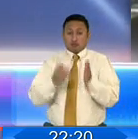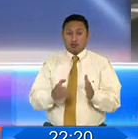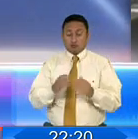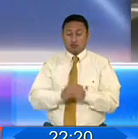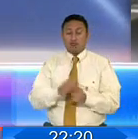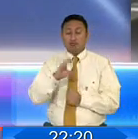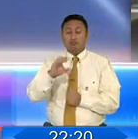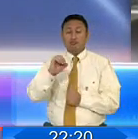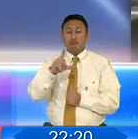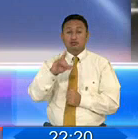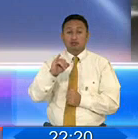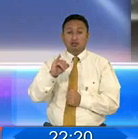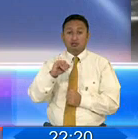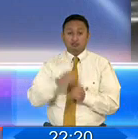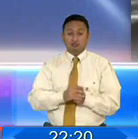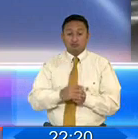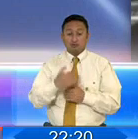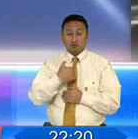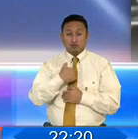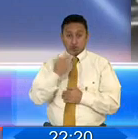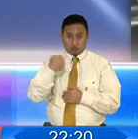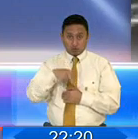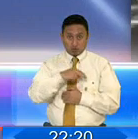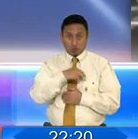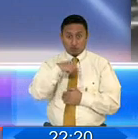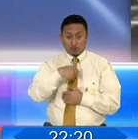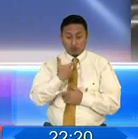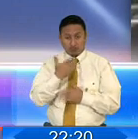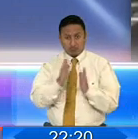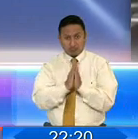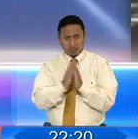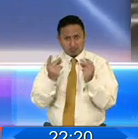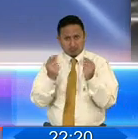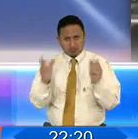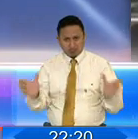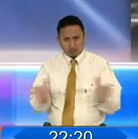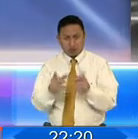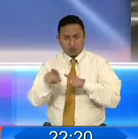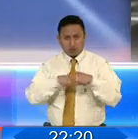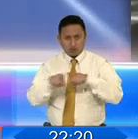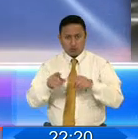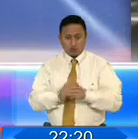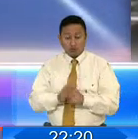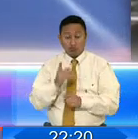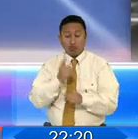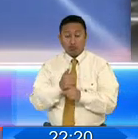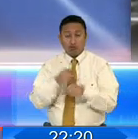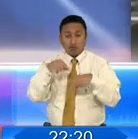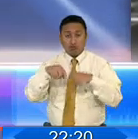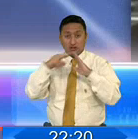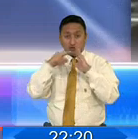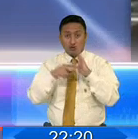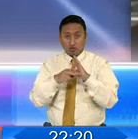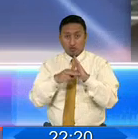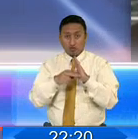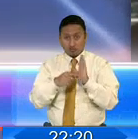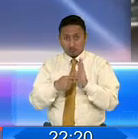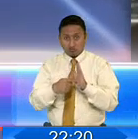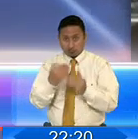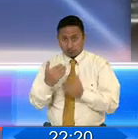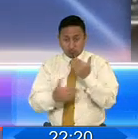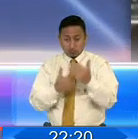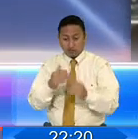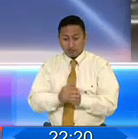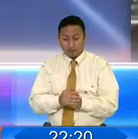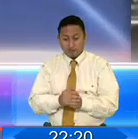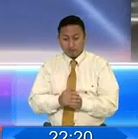líos jurídicos, evidentemente nosotros impulsaremos rápidamente el concurso. Por eso estamos avanzando en la normativa del reglamento. Si se